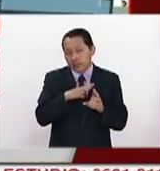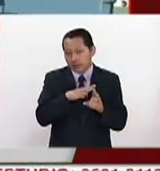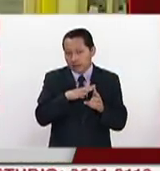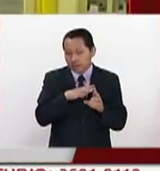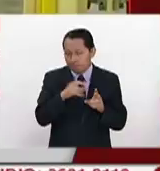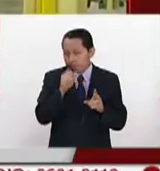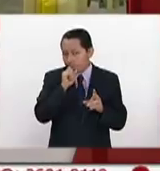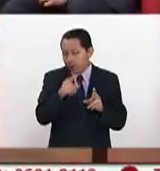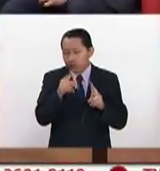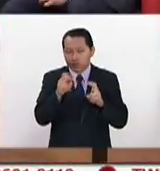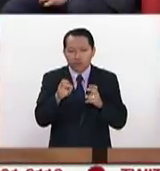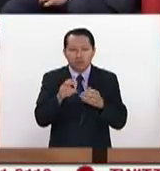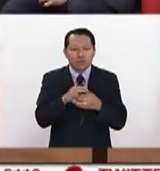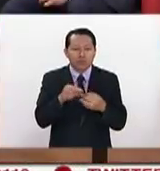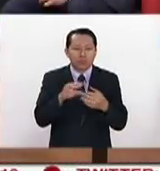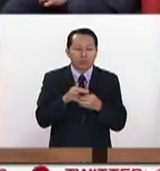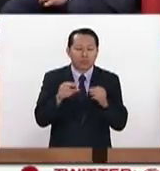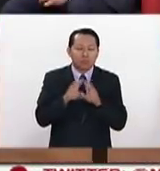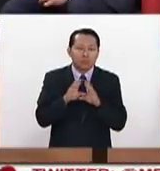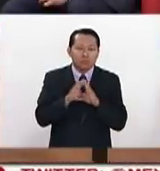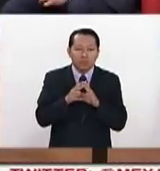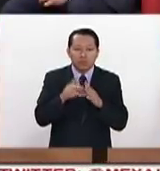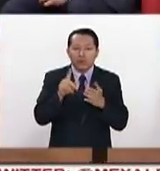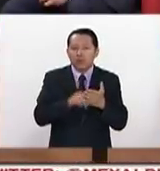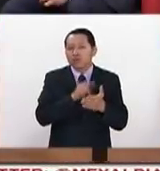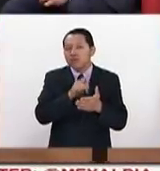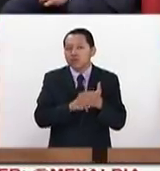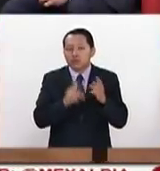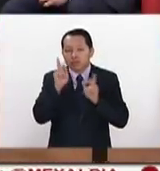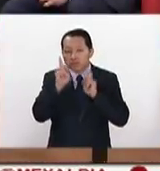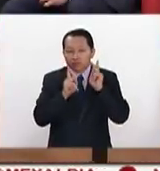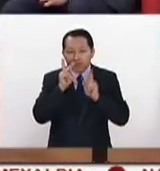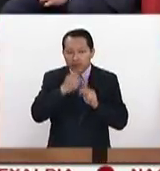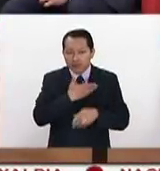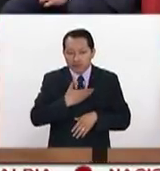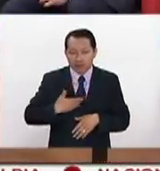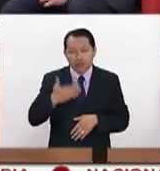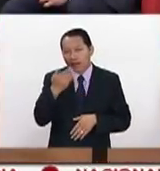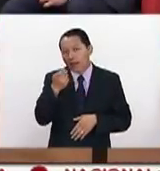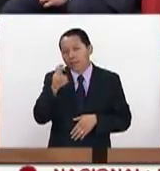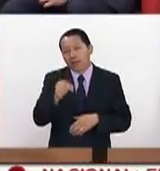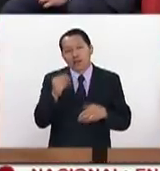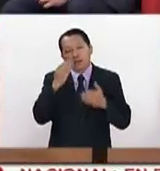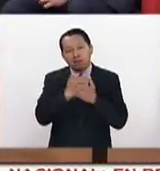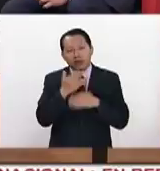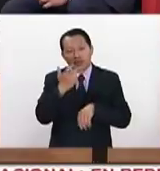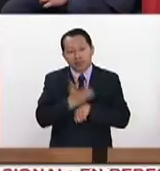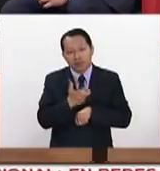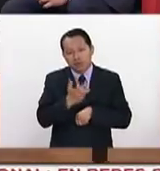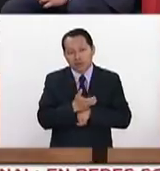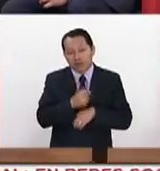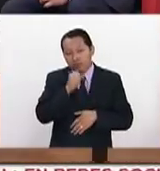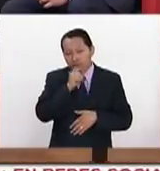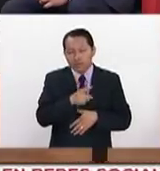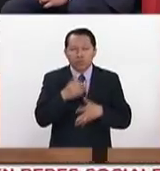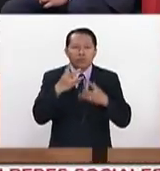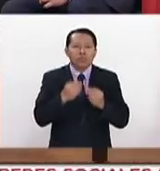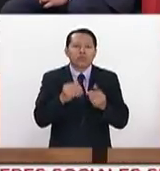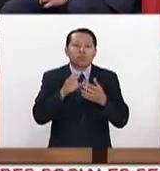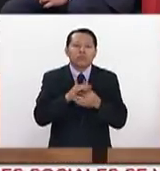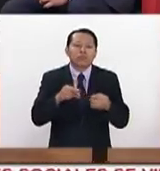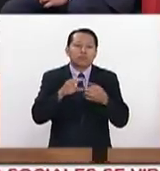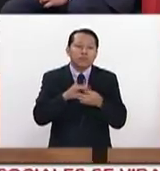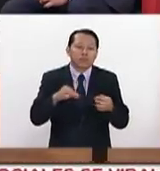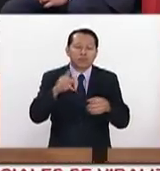influyendo, como es precisamente la cancelación de la visita del presidente Peña Nieto a Estados Unidos, que muchos hablaban de